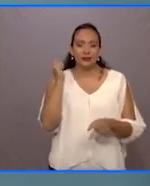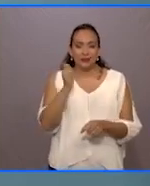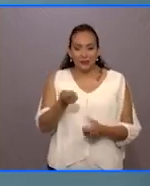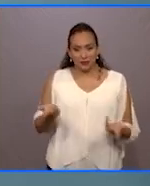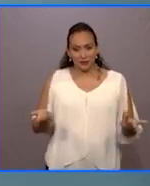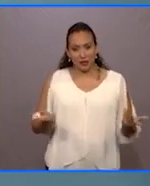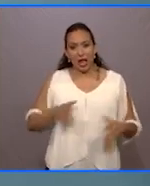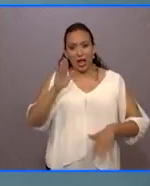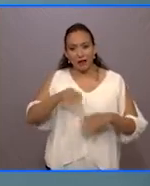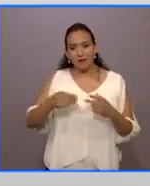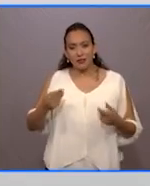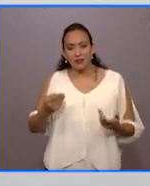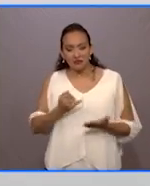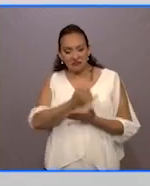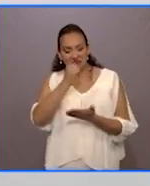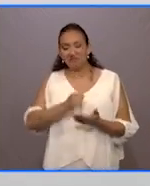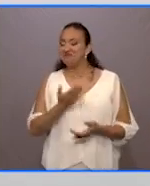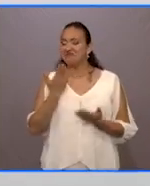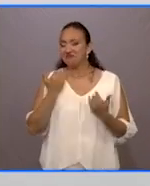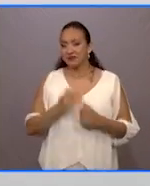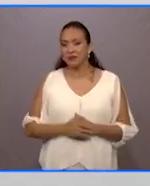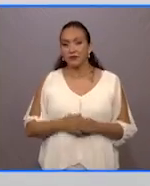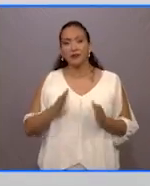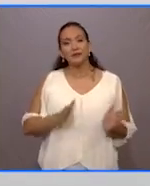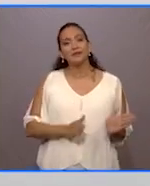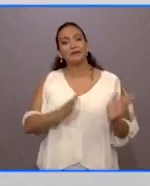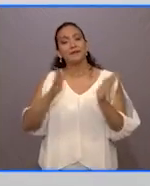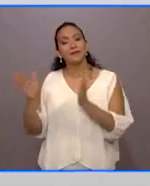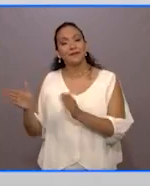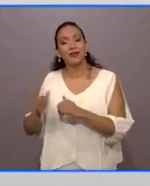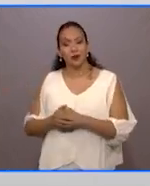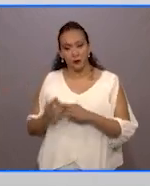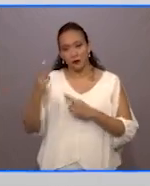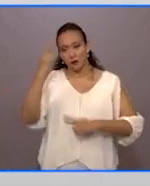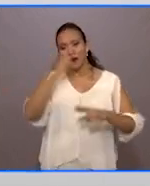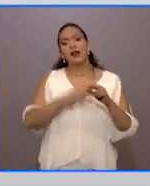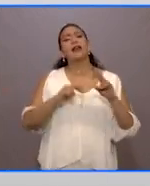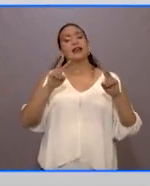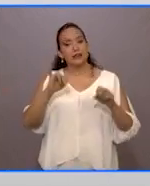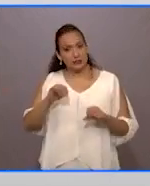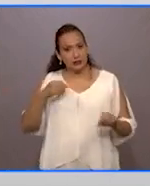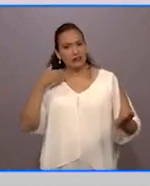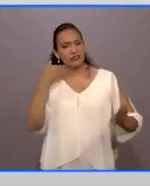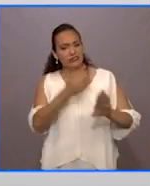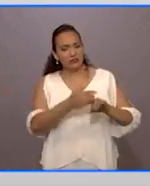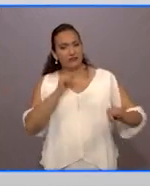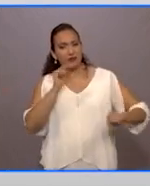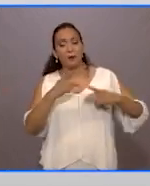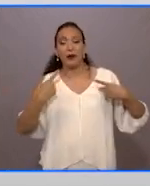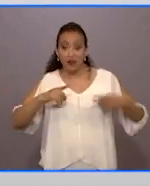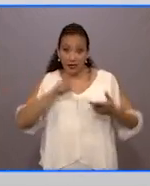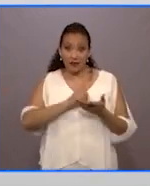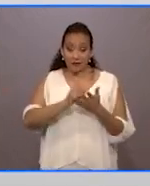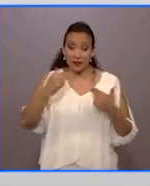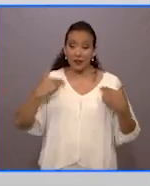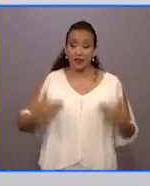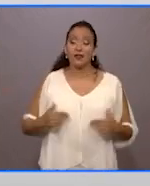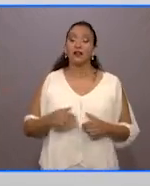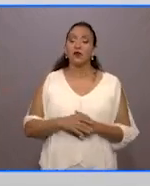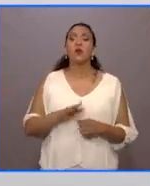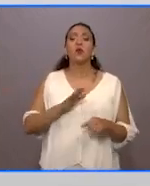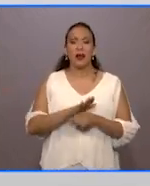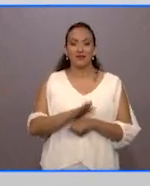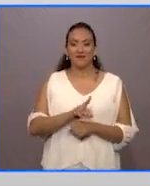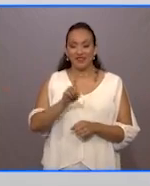llegan a una resolución. Otro de los casos más alarmantes de ataques contra defensores de derechos, dijo, es el de David